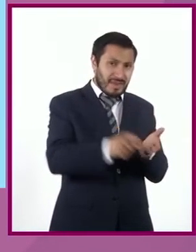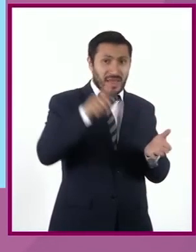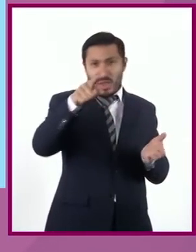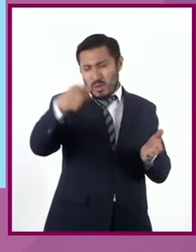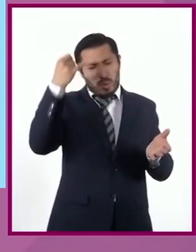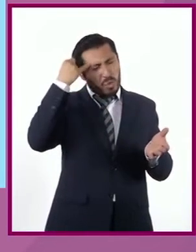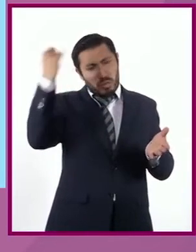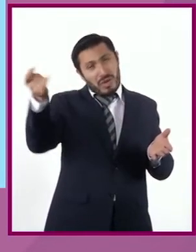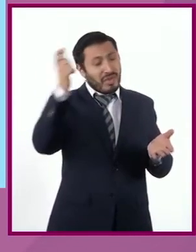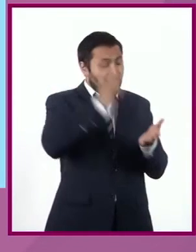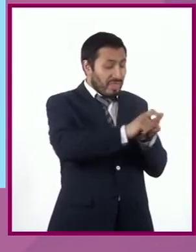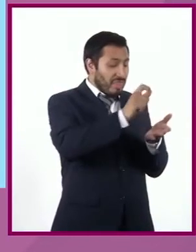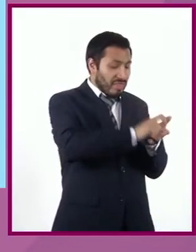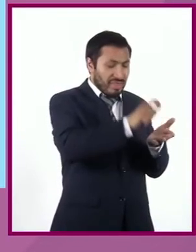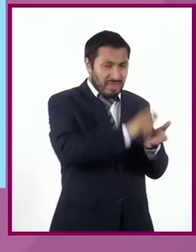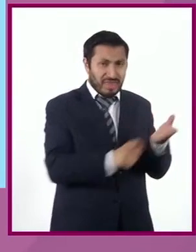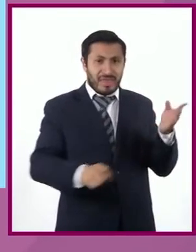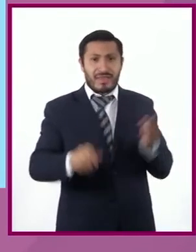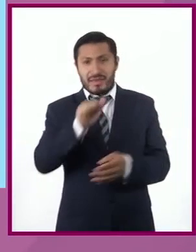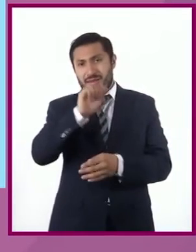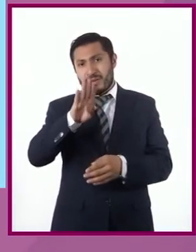definición en el abecedario biológico.